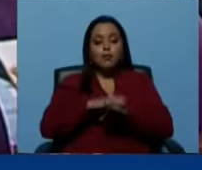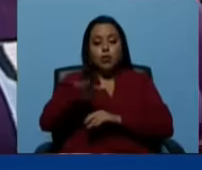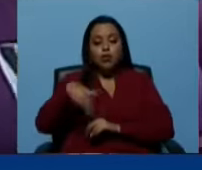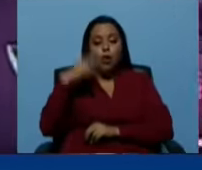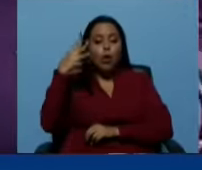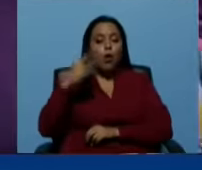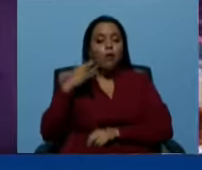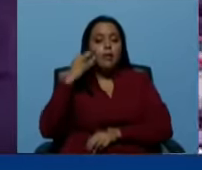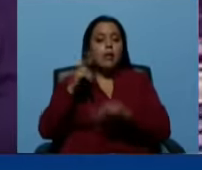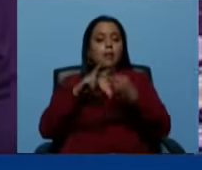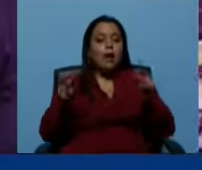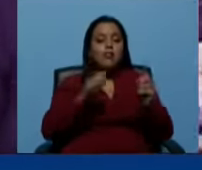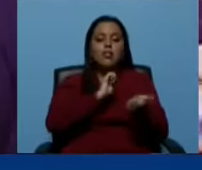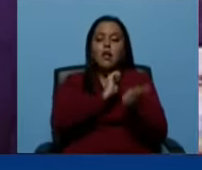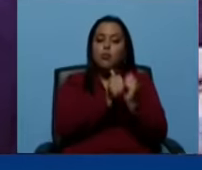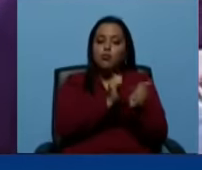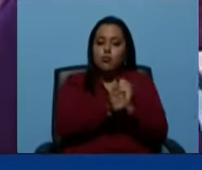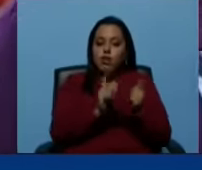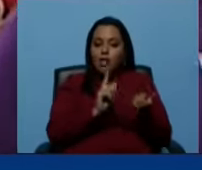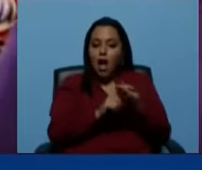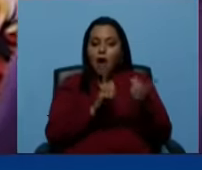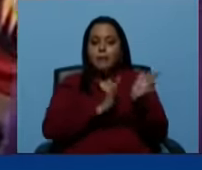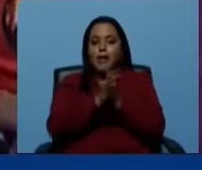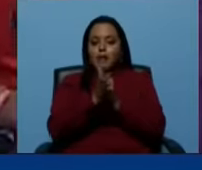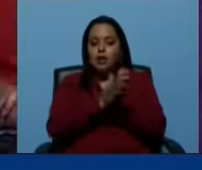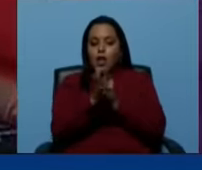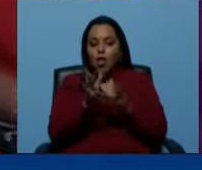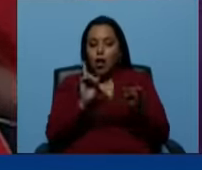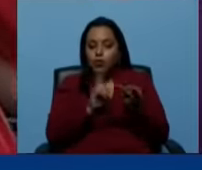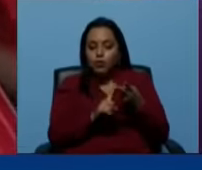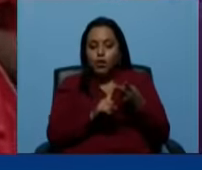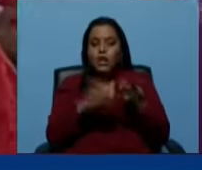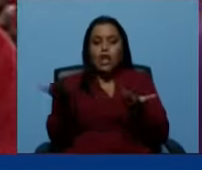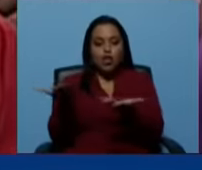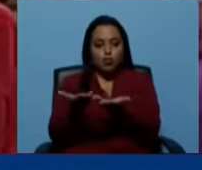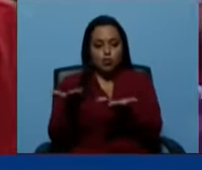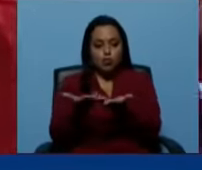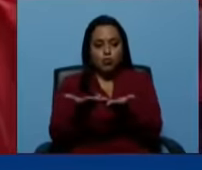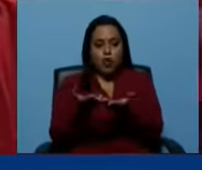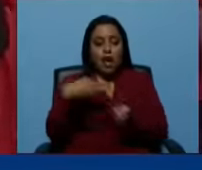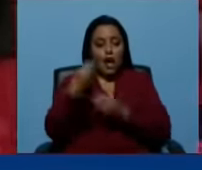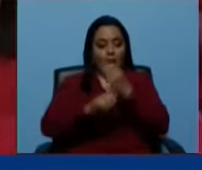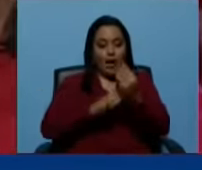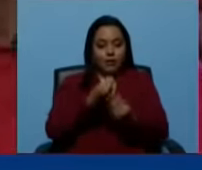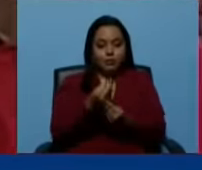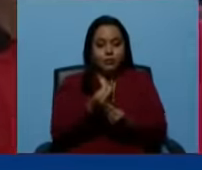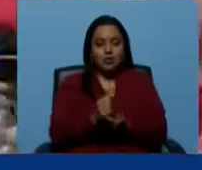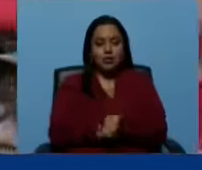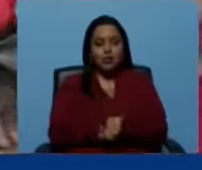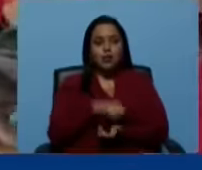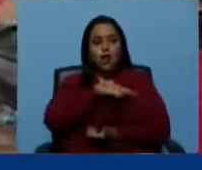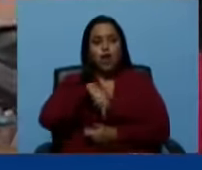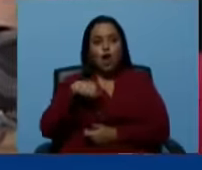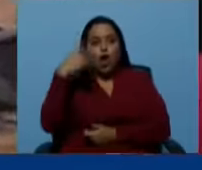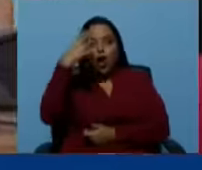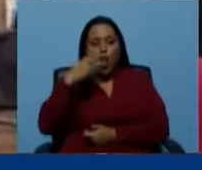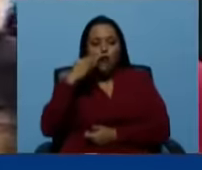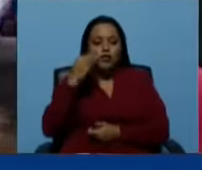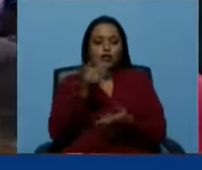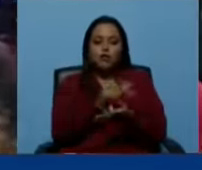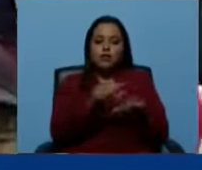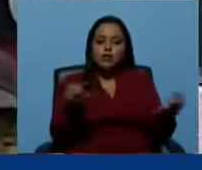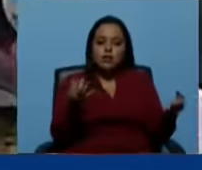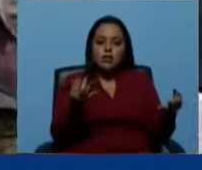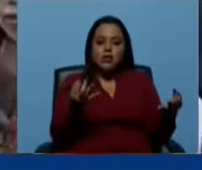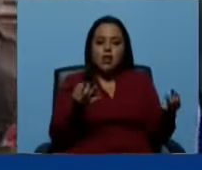paz, deportista, emprendedora, que estudia, que hace. Tenemos una juventud genial,